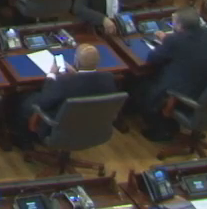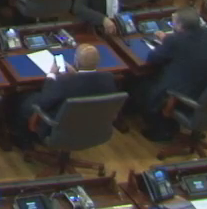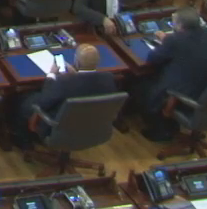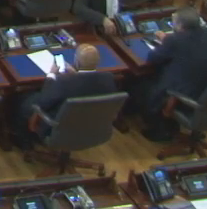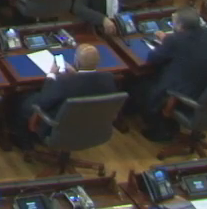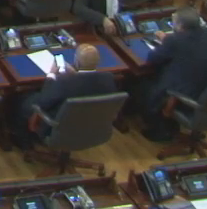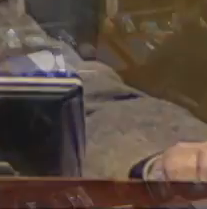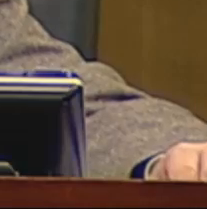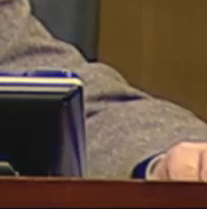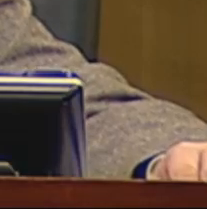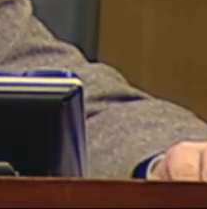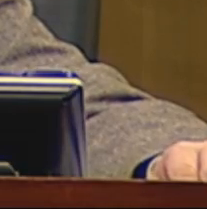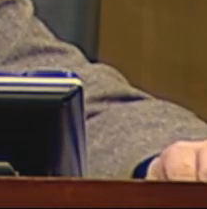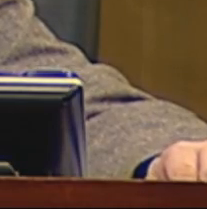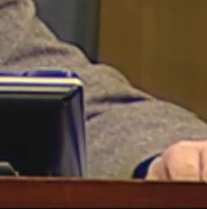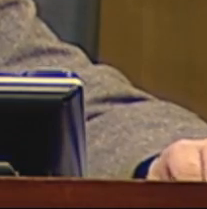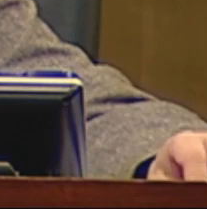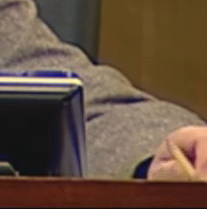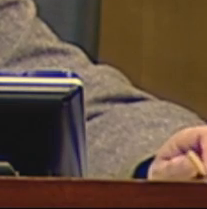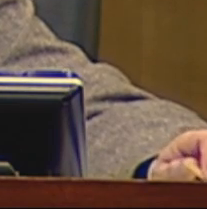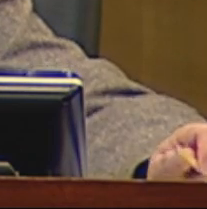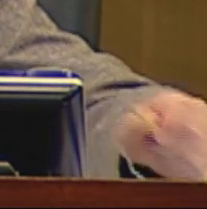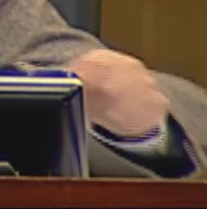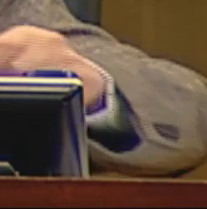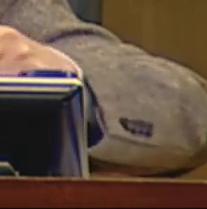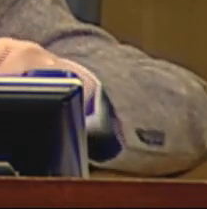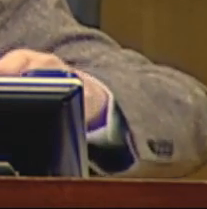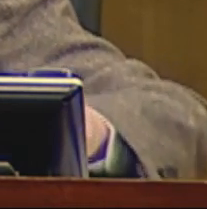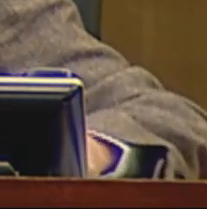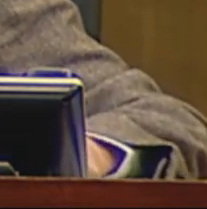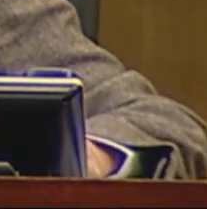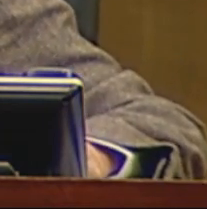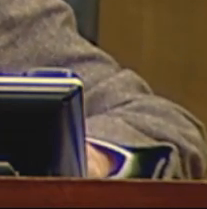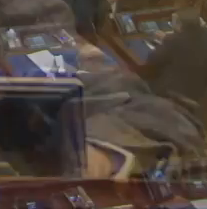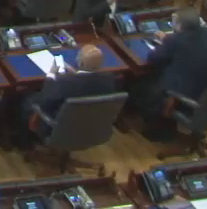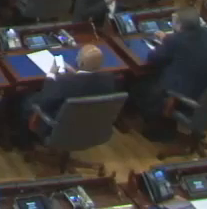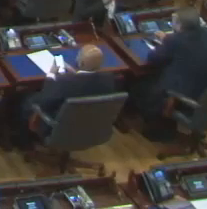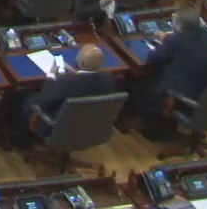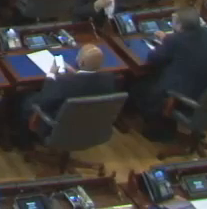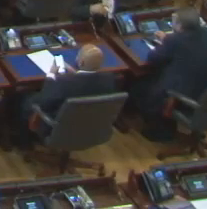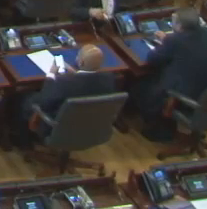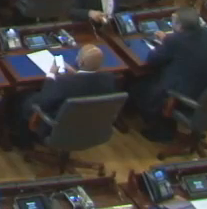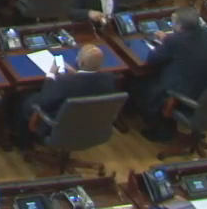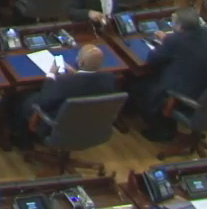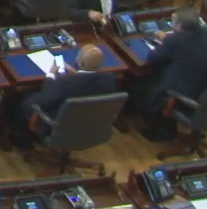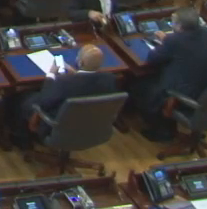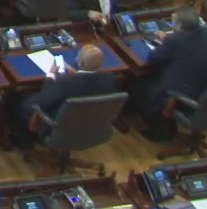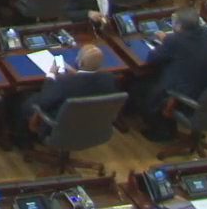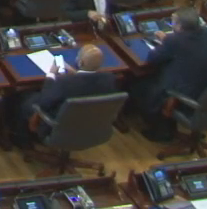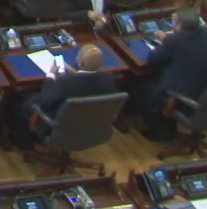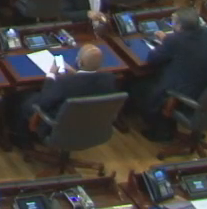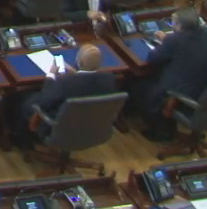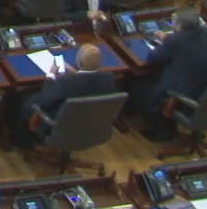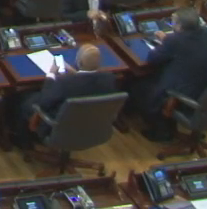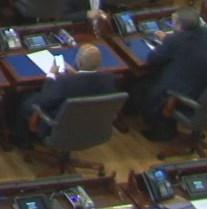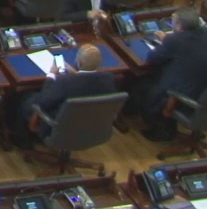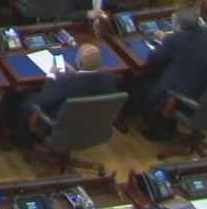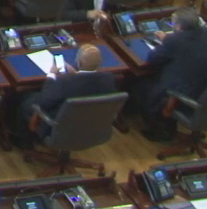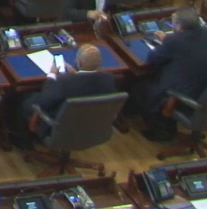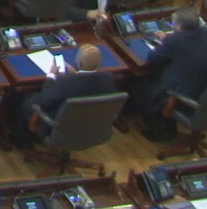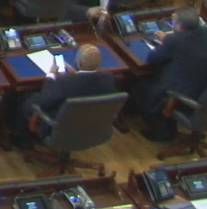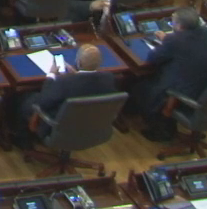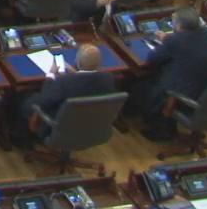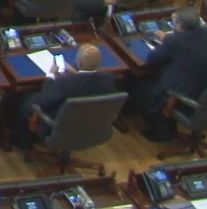Buenos días a todos. Quería recordarles que ayer en la reunión de junta directiva se le hizo